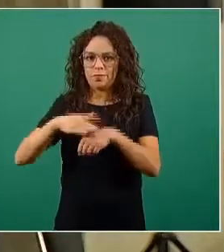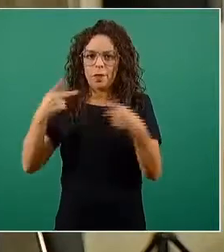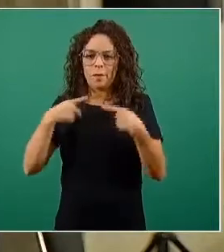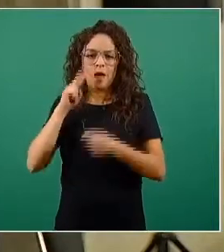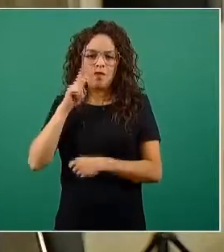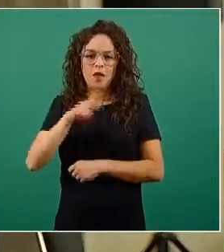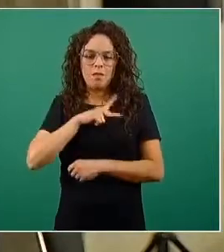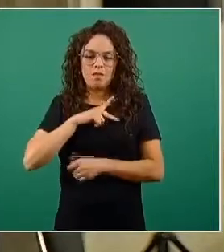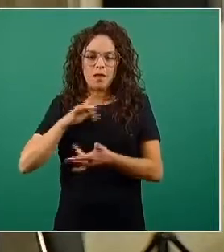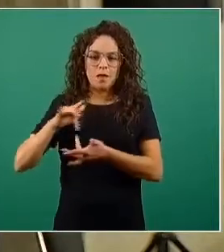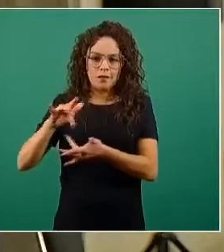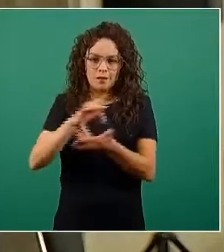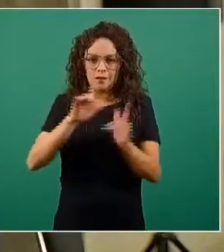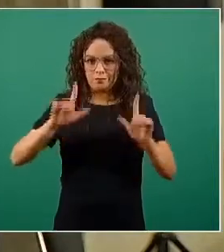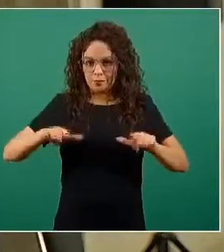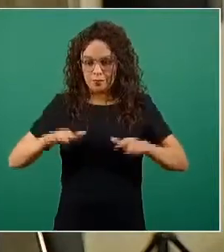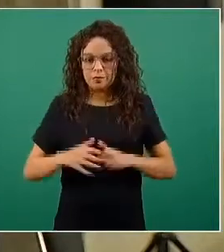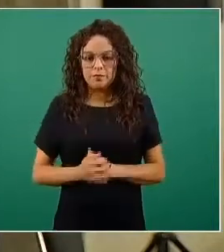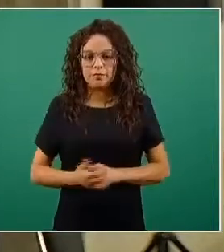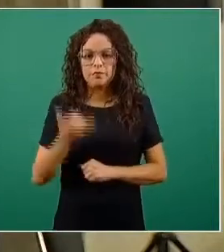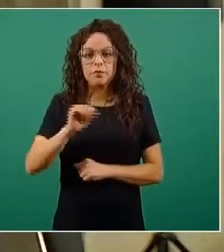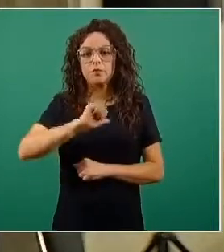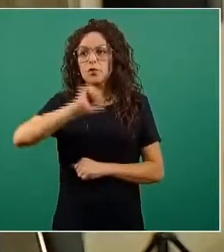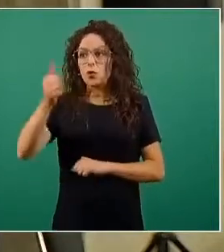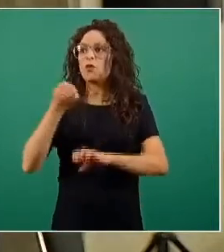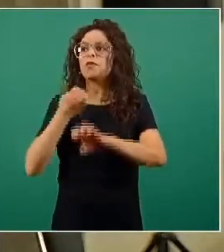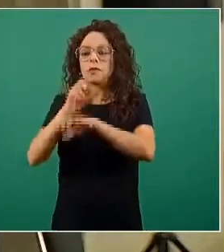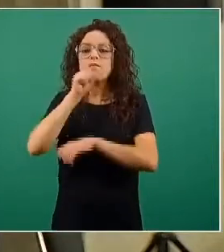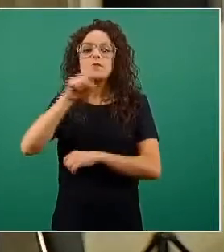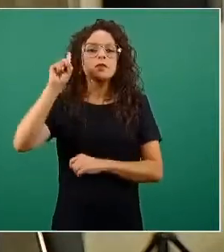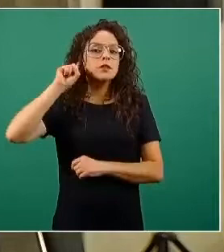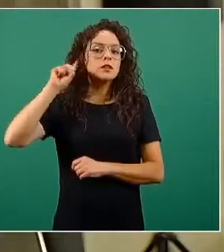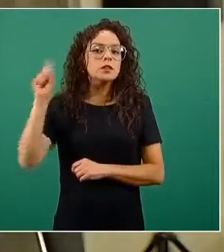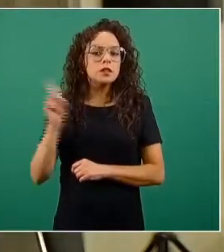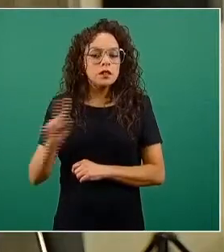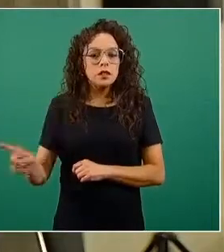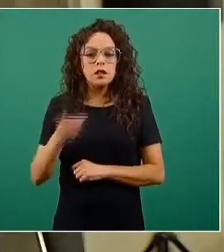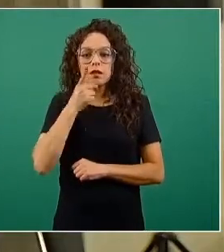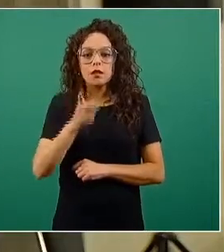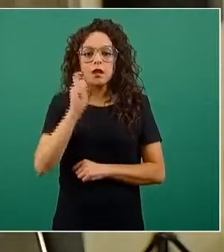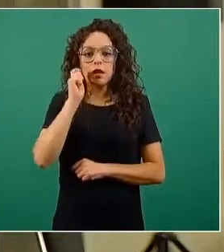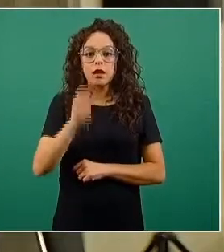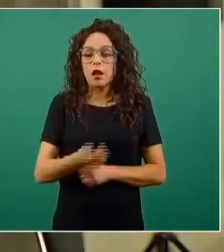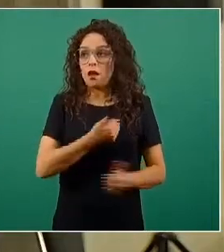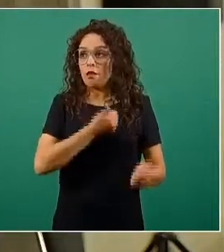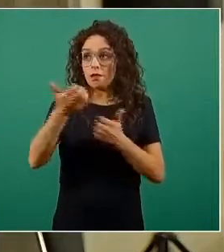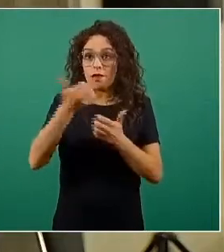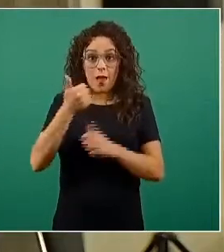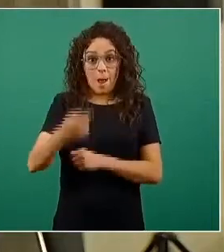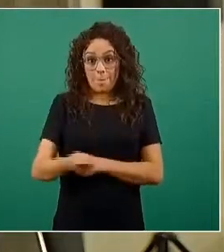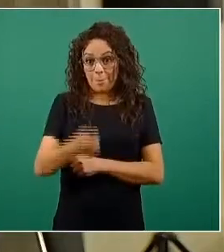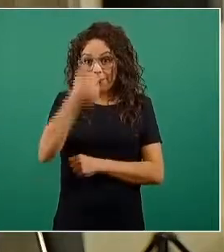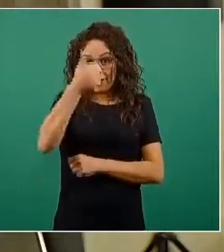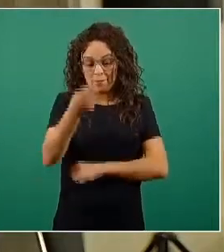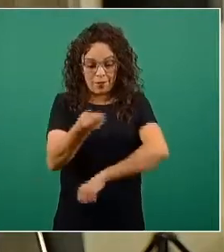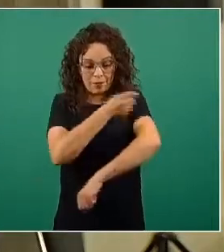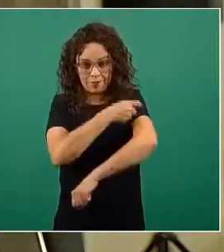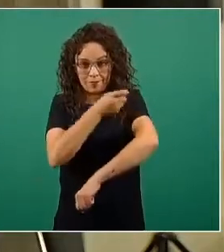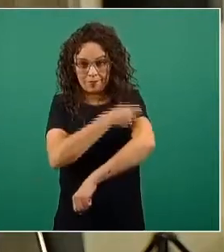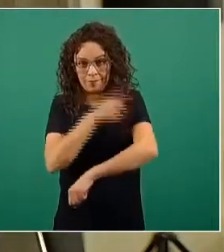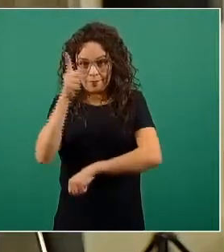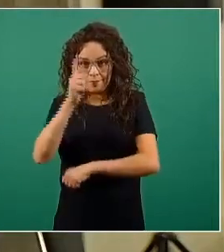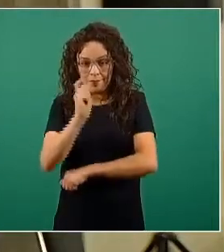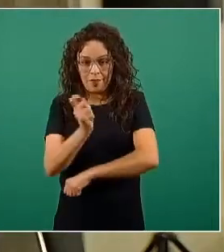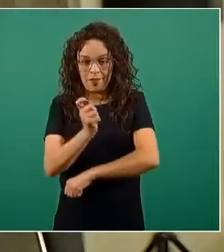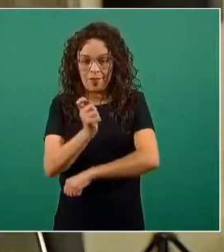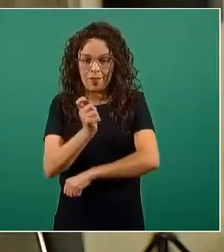Y otra cosa también, en el estado de Zacatecas comentan que desde que llegaron las primeras dosis de la vacuna, uh-huh. En el Hospital General